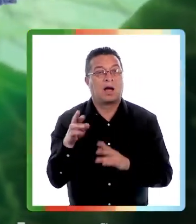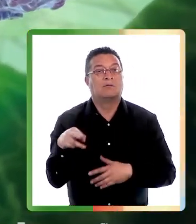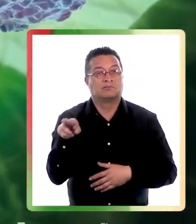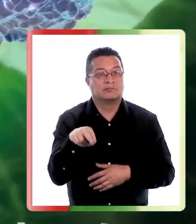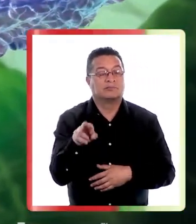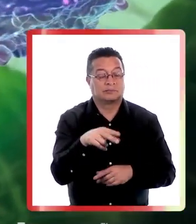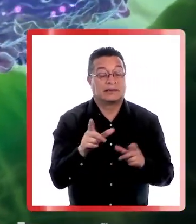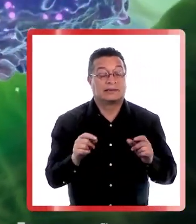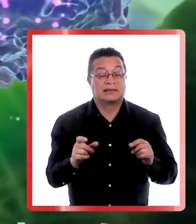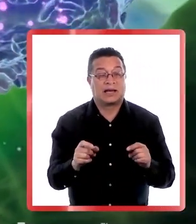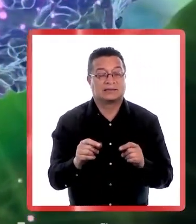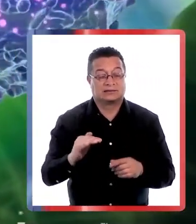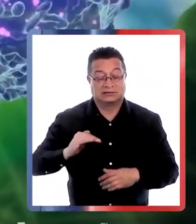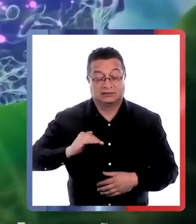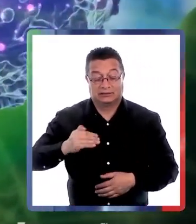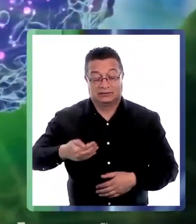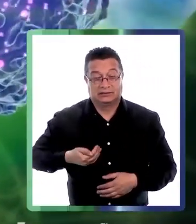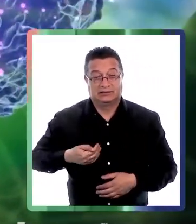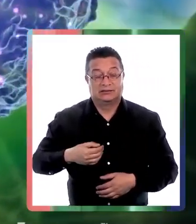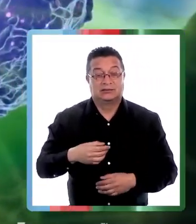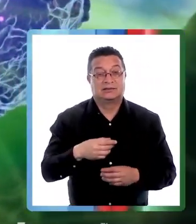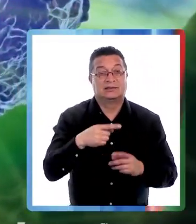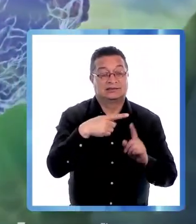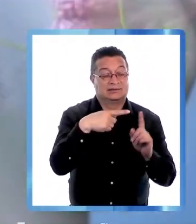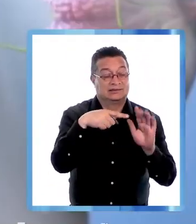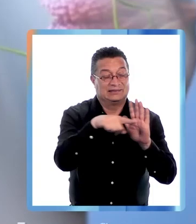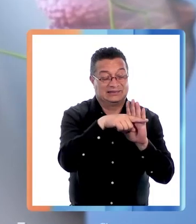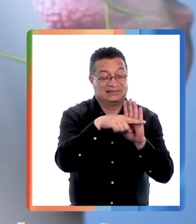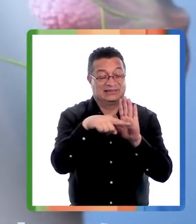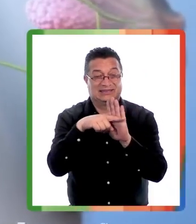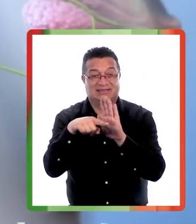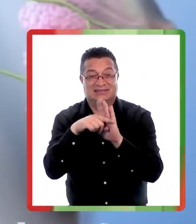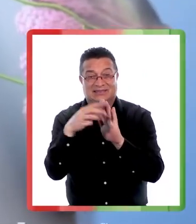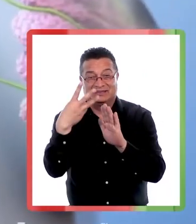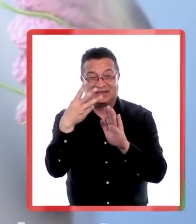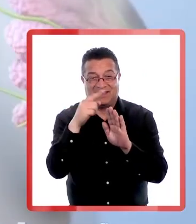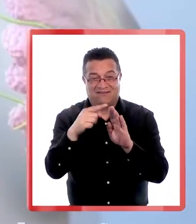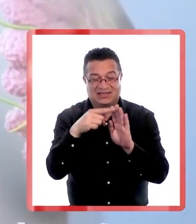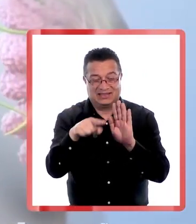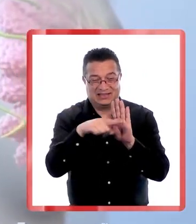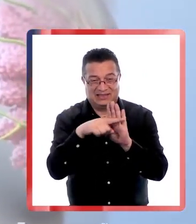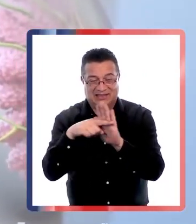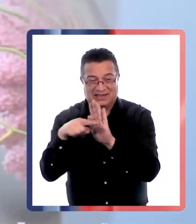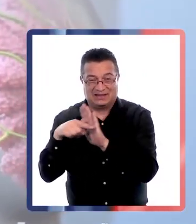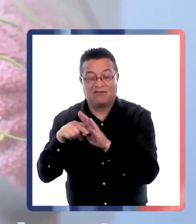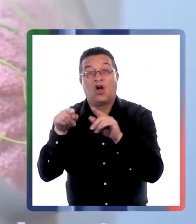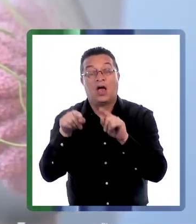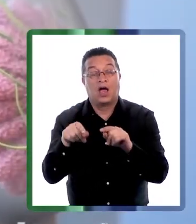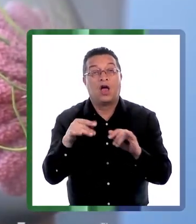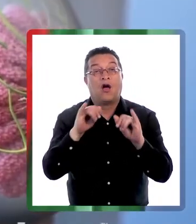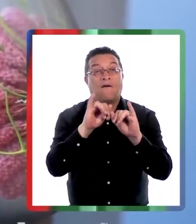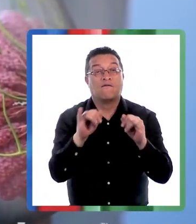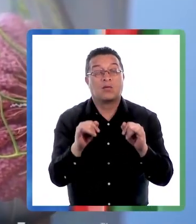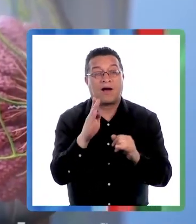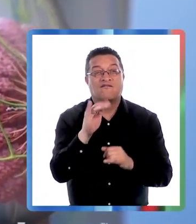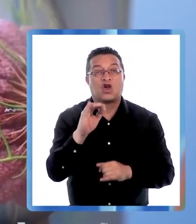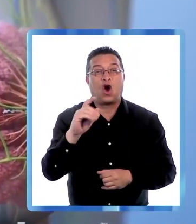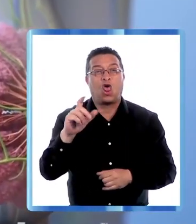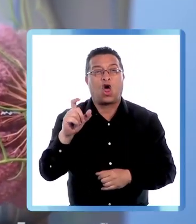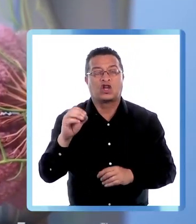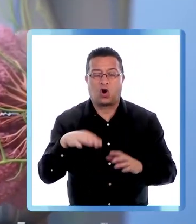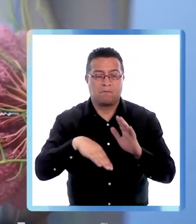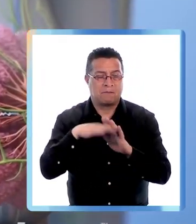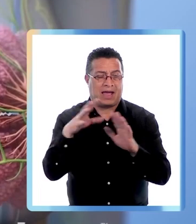más frecuente el cáncer de mama triple negativo, que ha sonado harto últimamente, que es la forma biológica